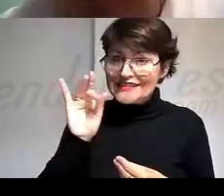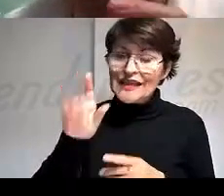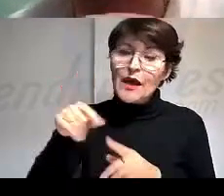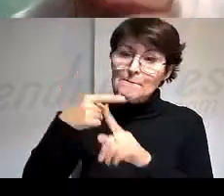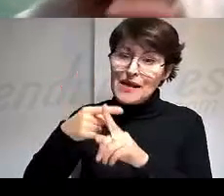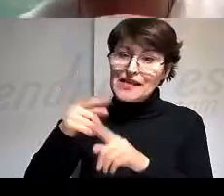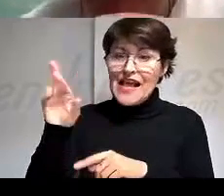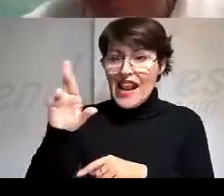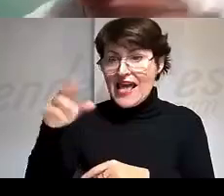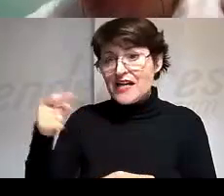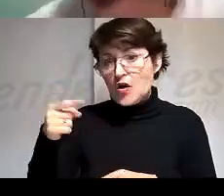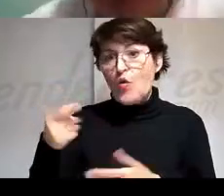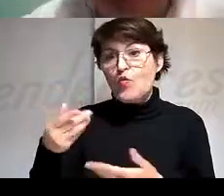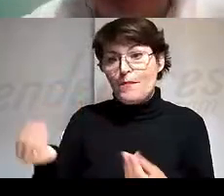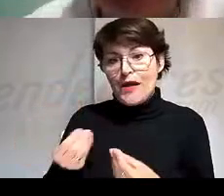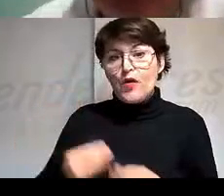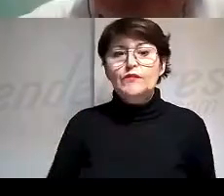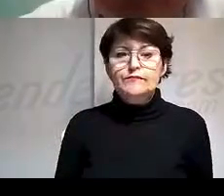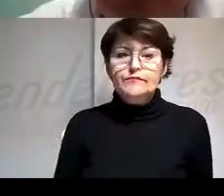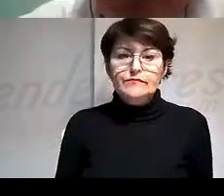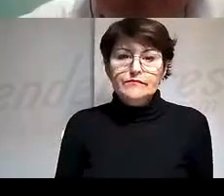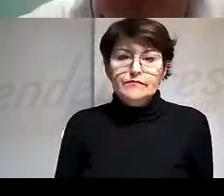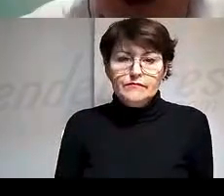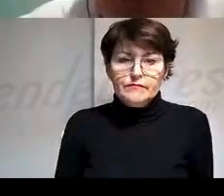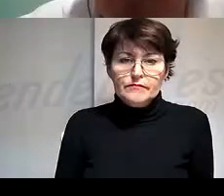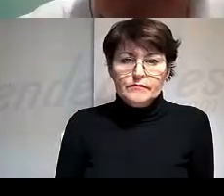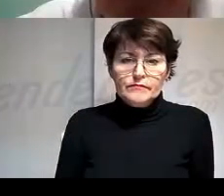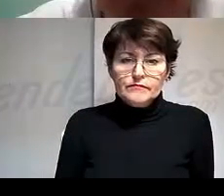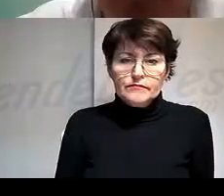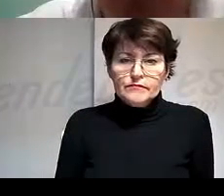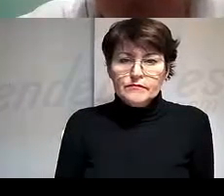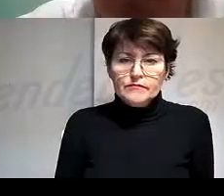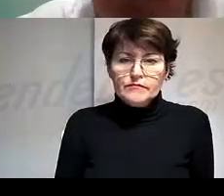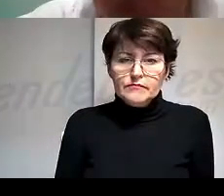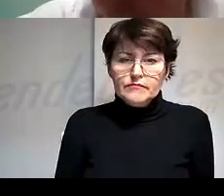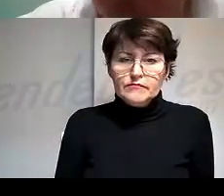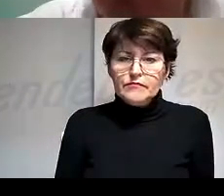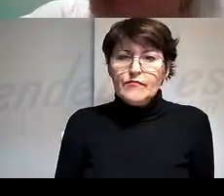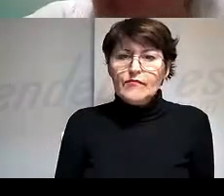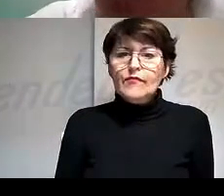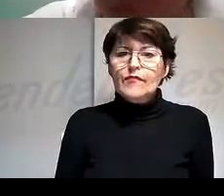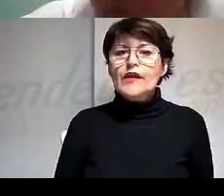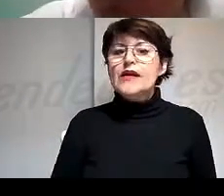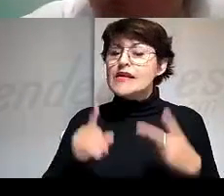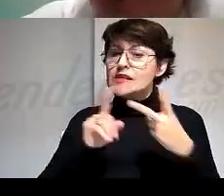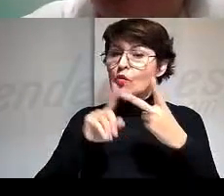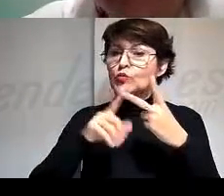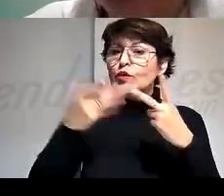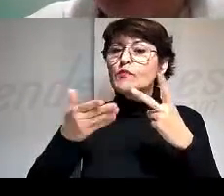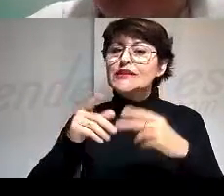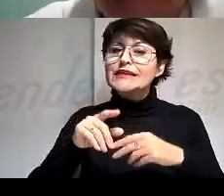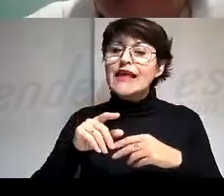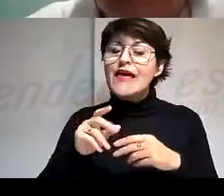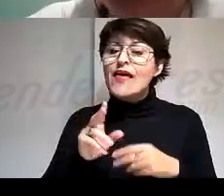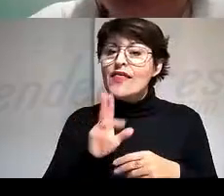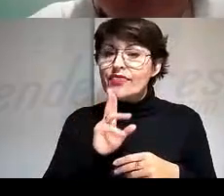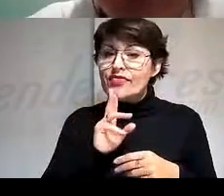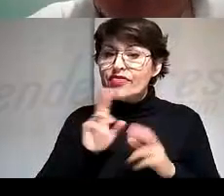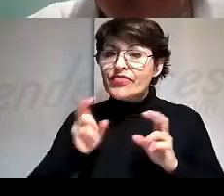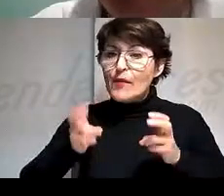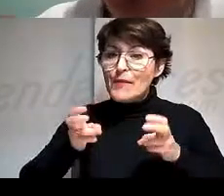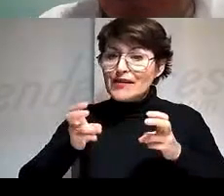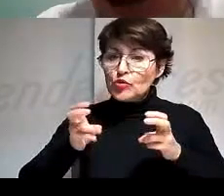queréis suplementar el agua, pues también es una buena medida, es una buena recomendación. Llevar un calzado adecuado, incluso en la playa o sobre